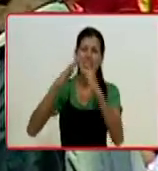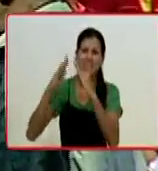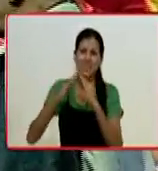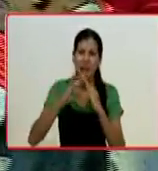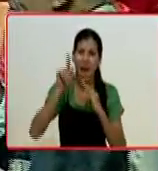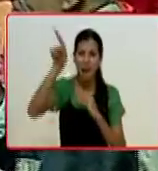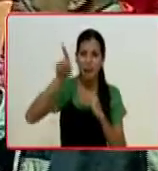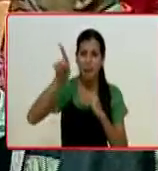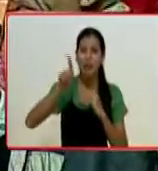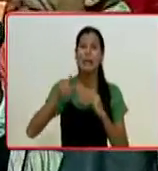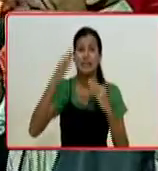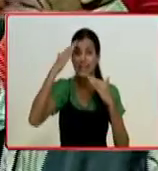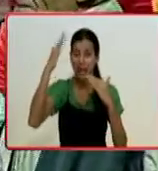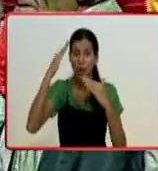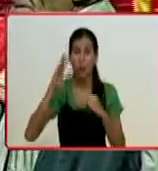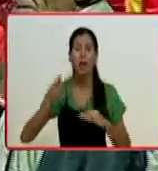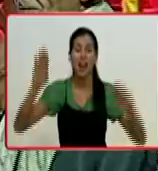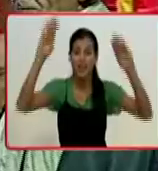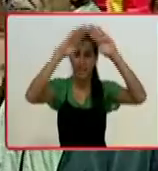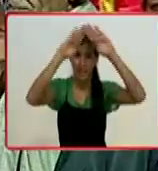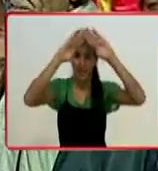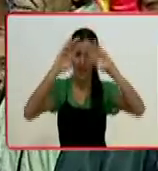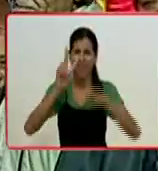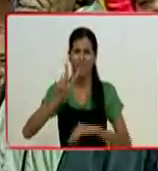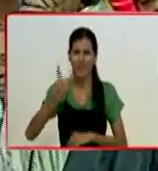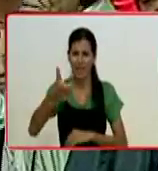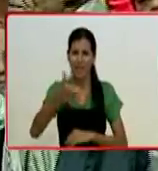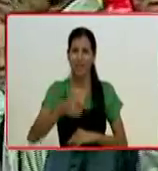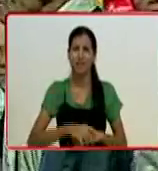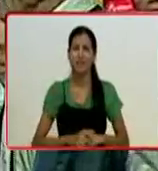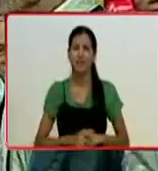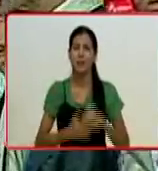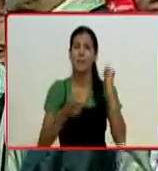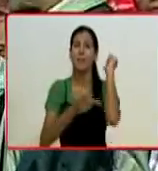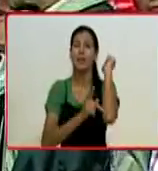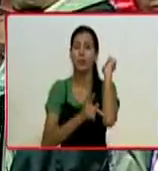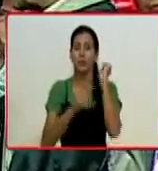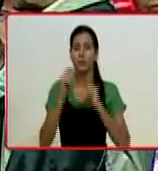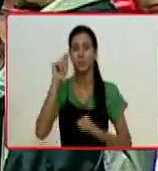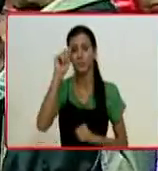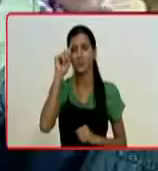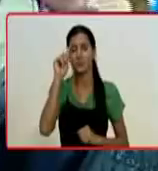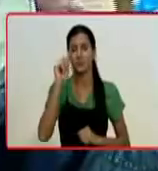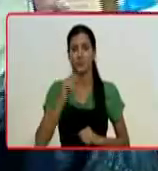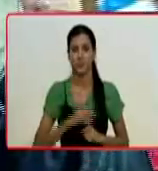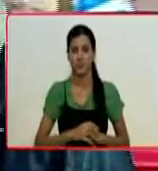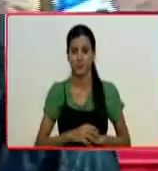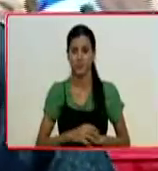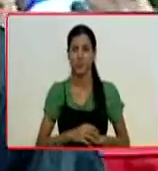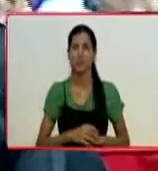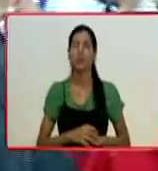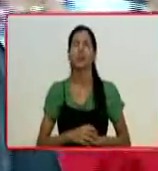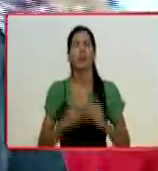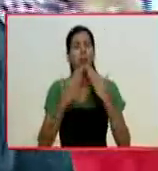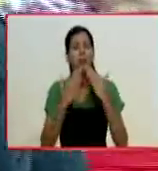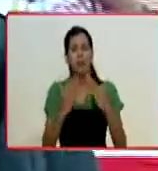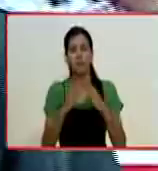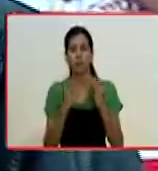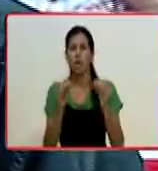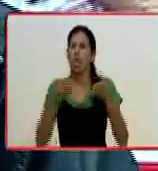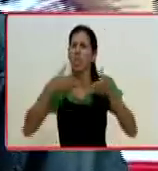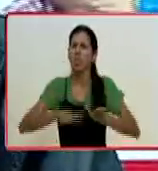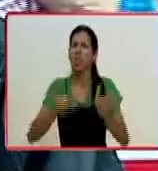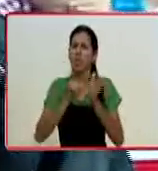Bueno, un saludo a la gente de La Vega. Parroquia La Vega. Bueno, Amavile. Presidente, yo le agradezco todo lo que usted ha hecho. ¿Dónde naciste